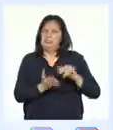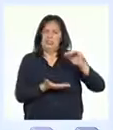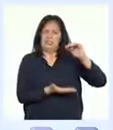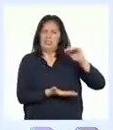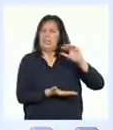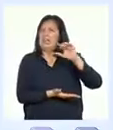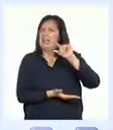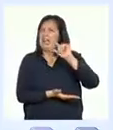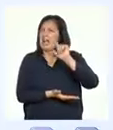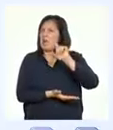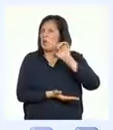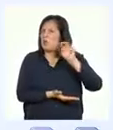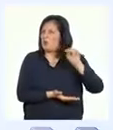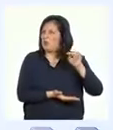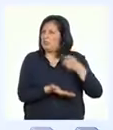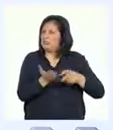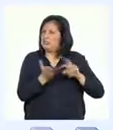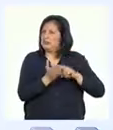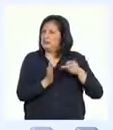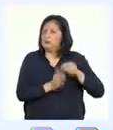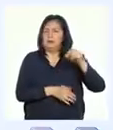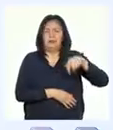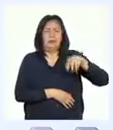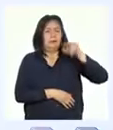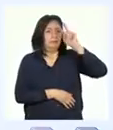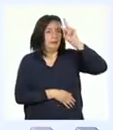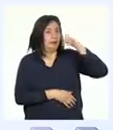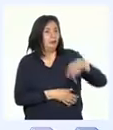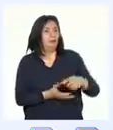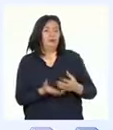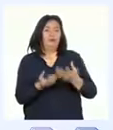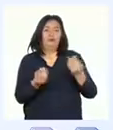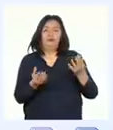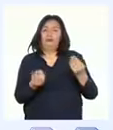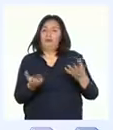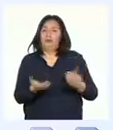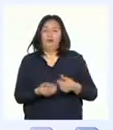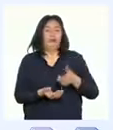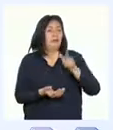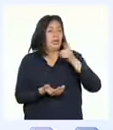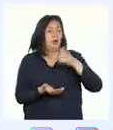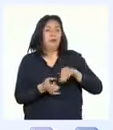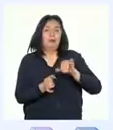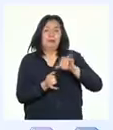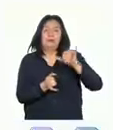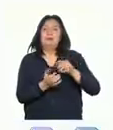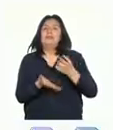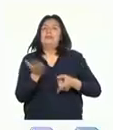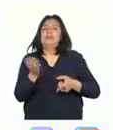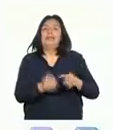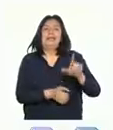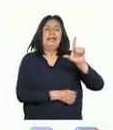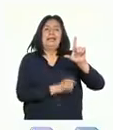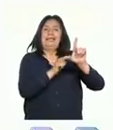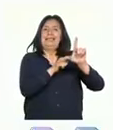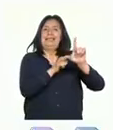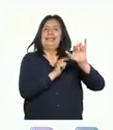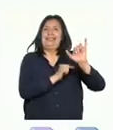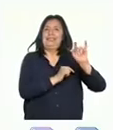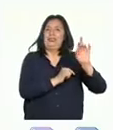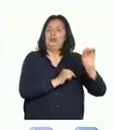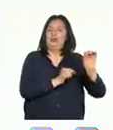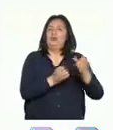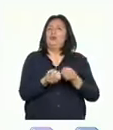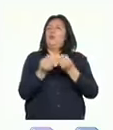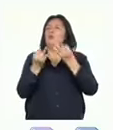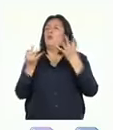galón? Claro, Patti. En el Perú, para medir la mayoría de líquidos, usamos los litros. 1 litro es